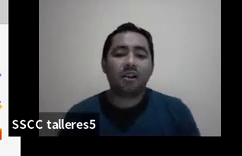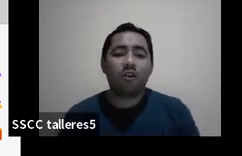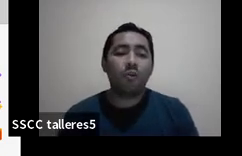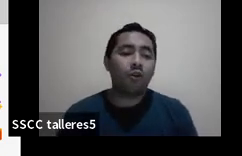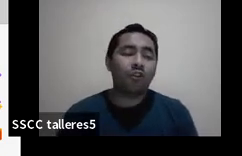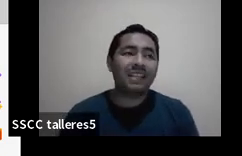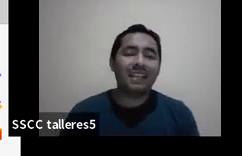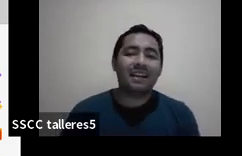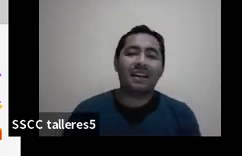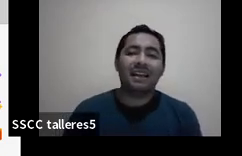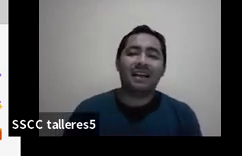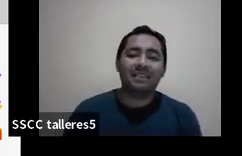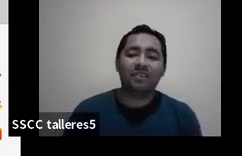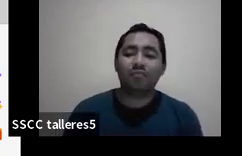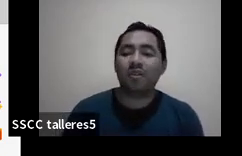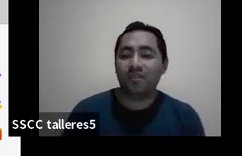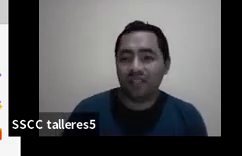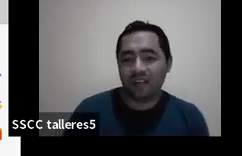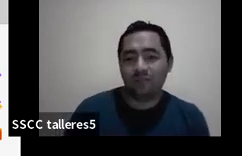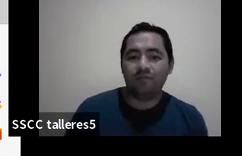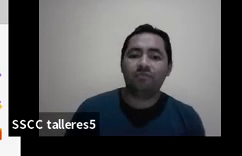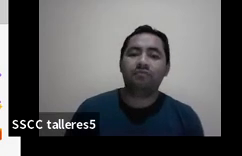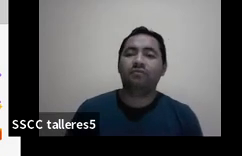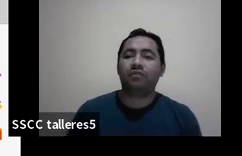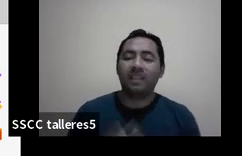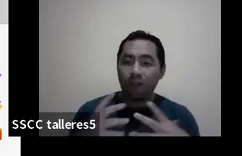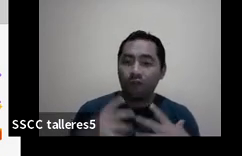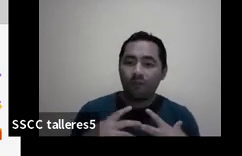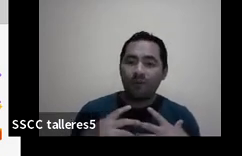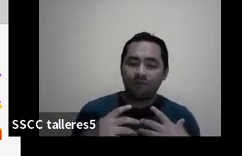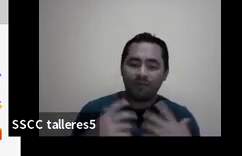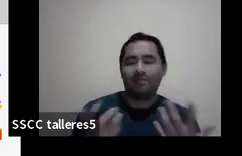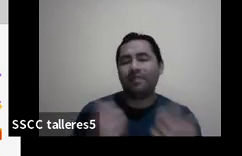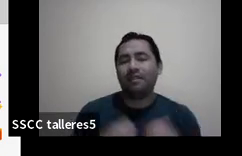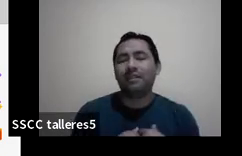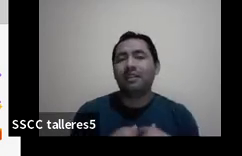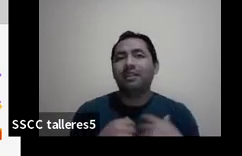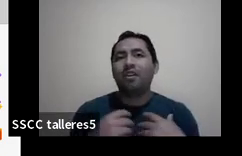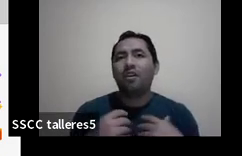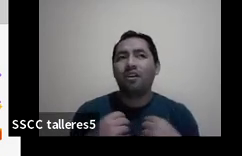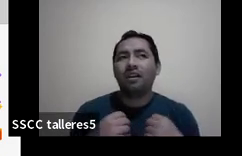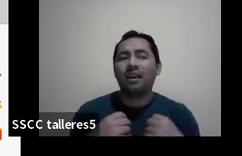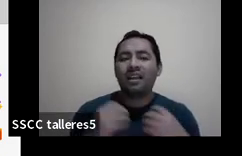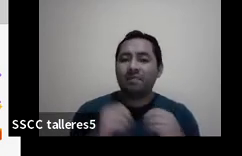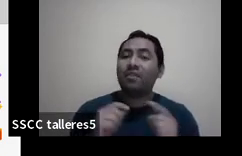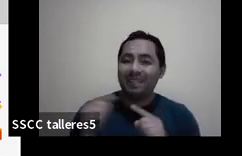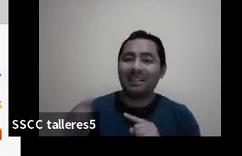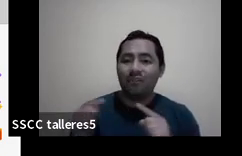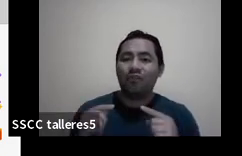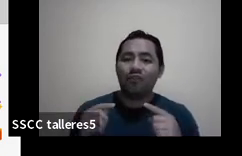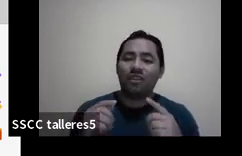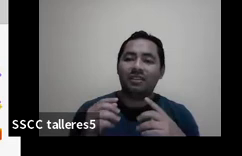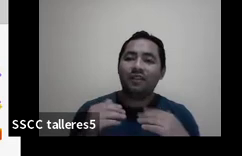Entonces, ¿cómo sería haciendo español signado? O sea, claro, ya.